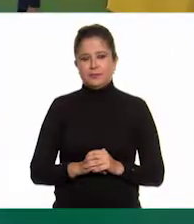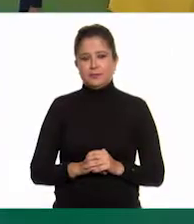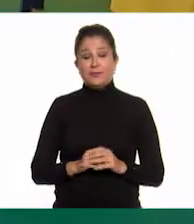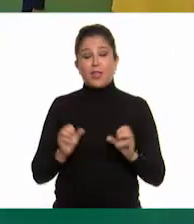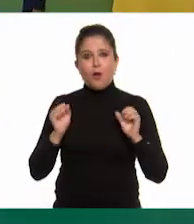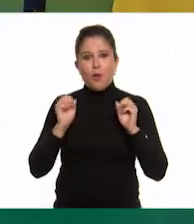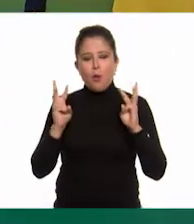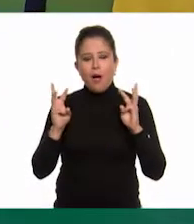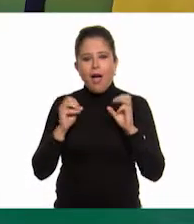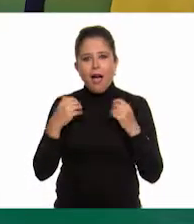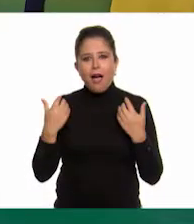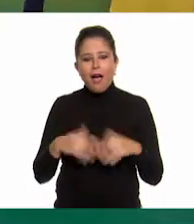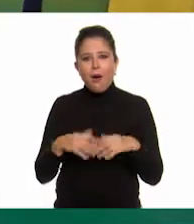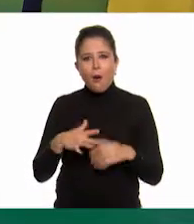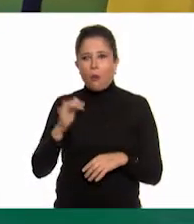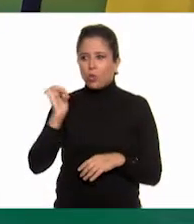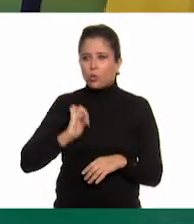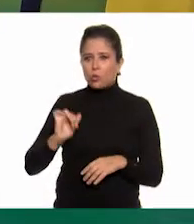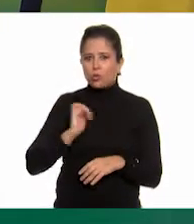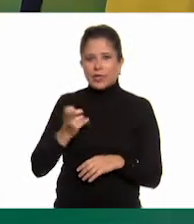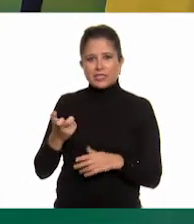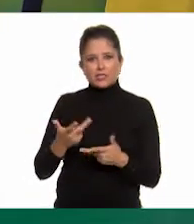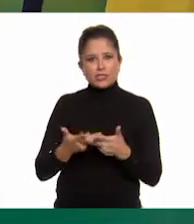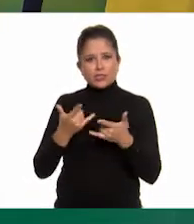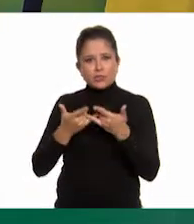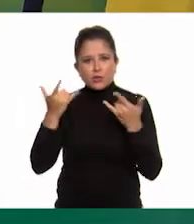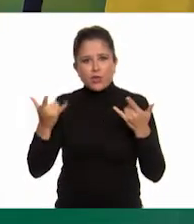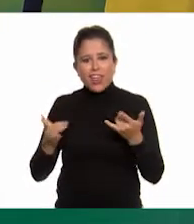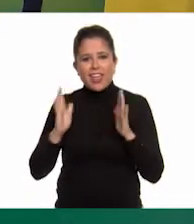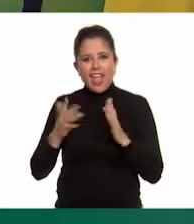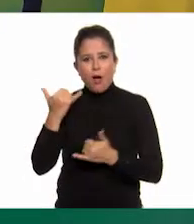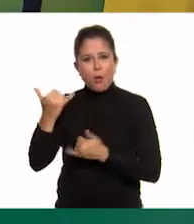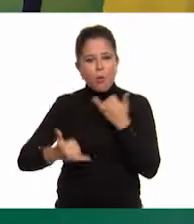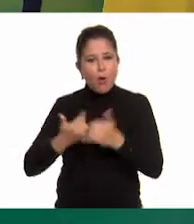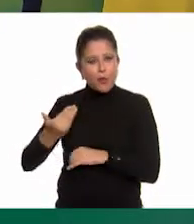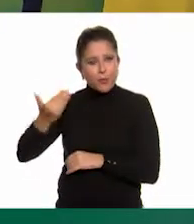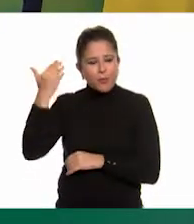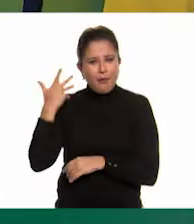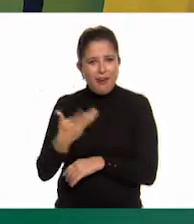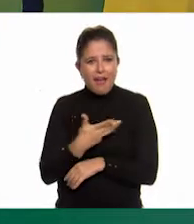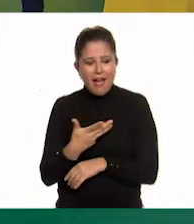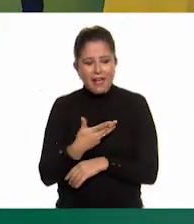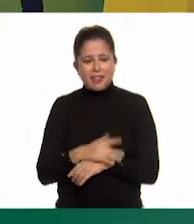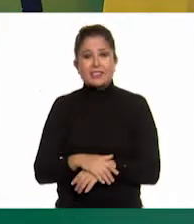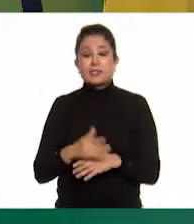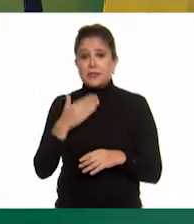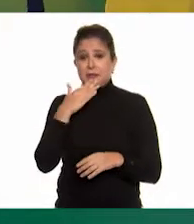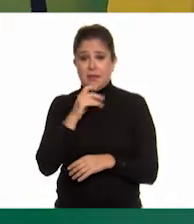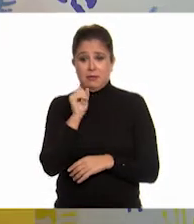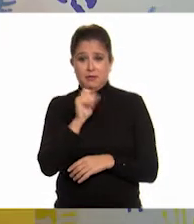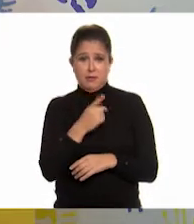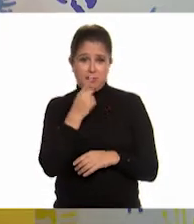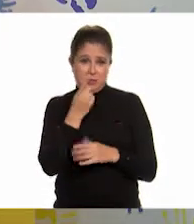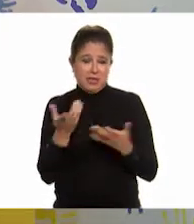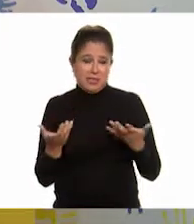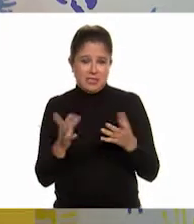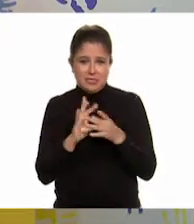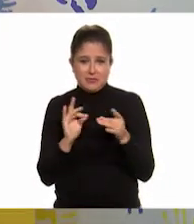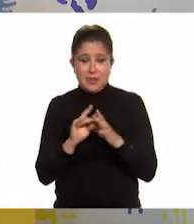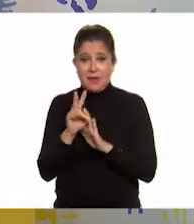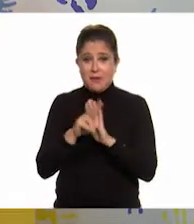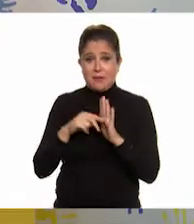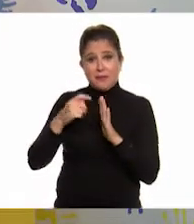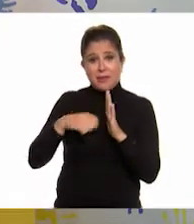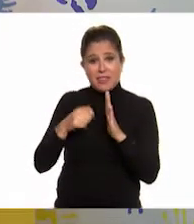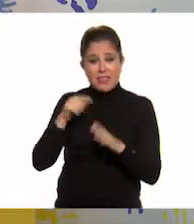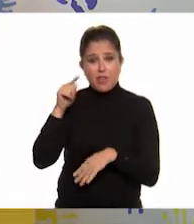Oh, qué increíble pensar que desde la época prehispánica ya estaban jugando, ¿verdad? Sí, además, bien lo dice en el video,